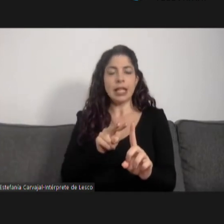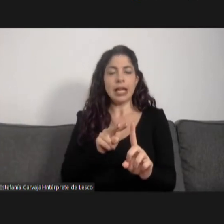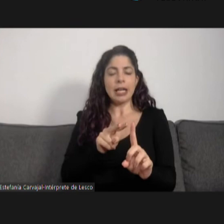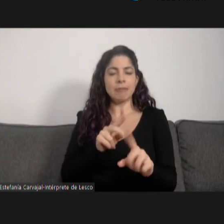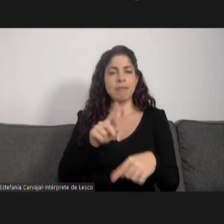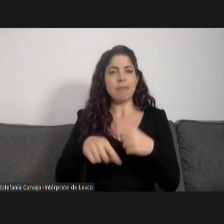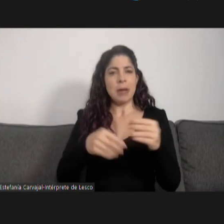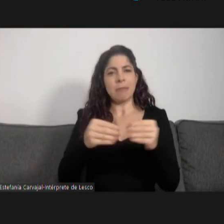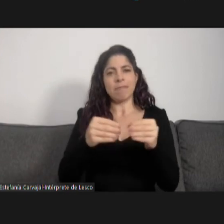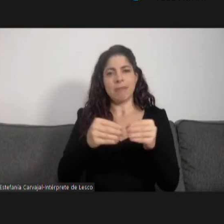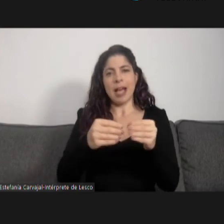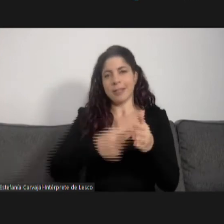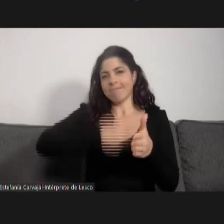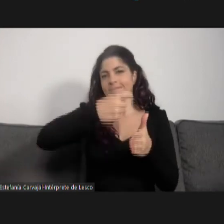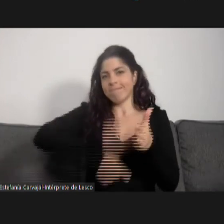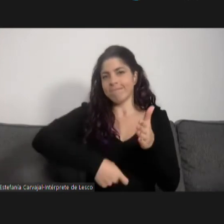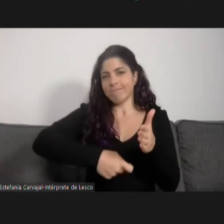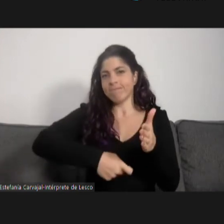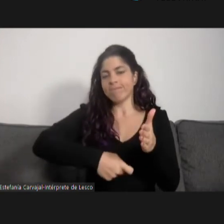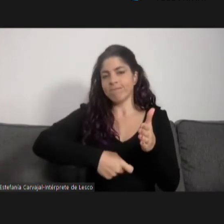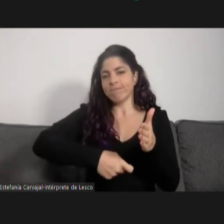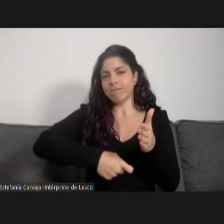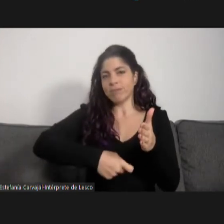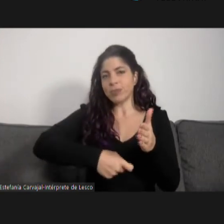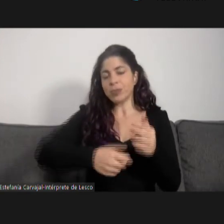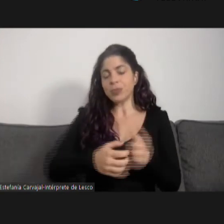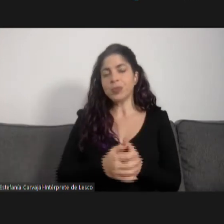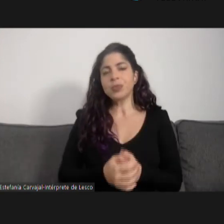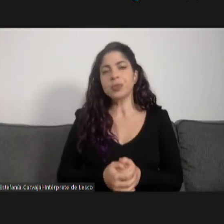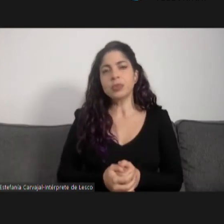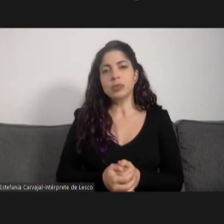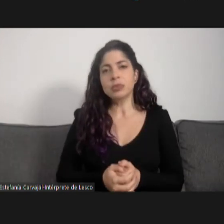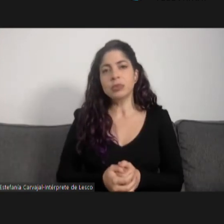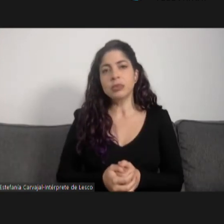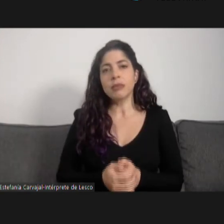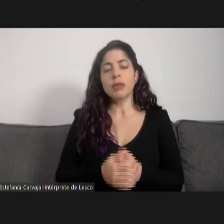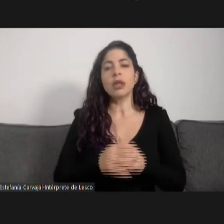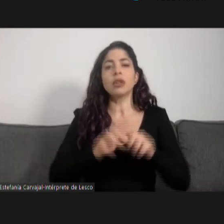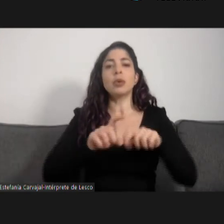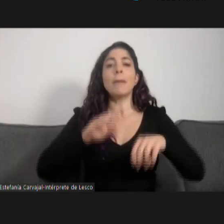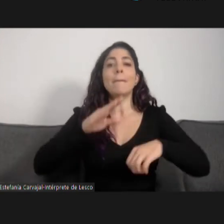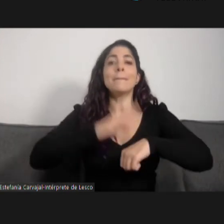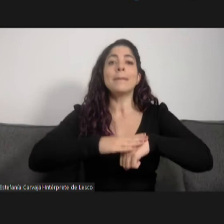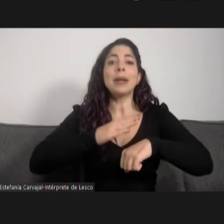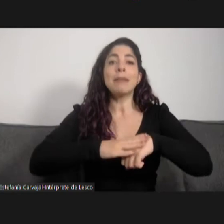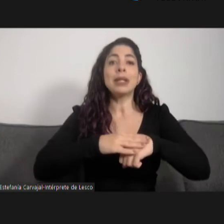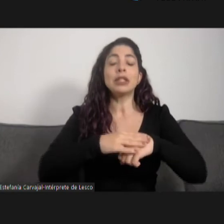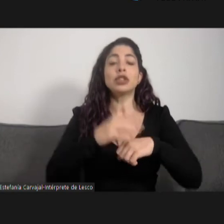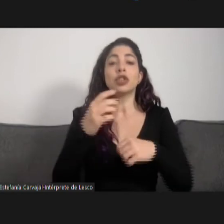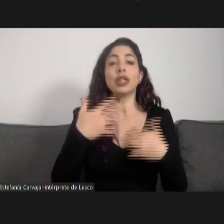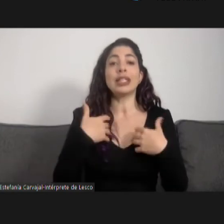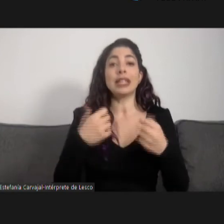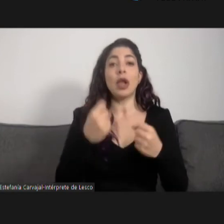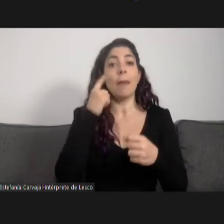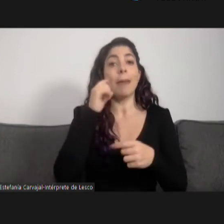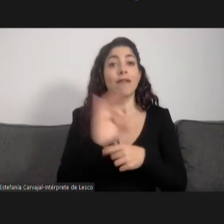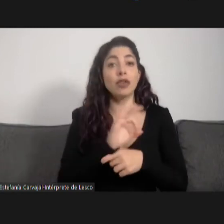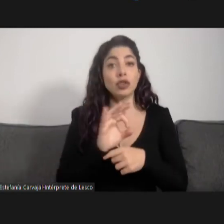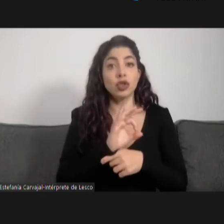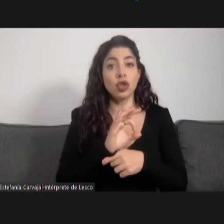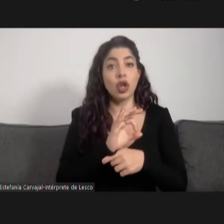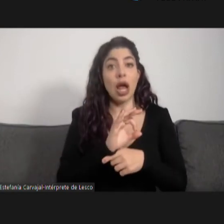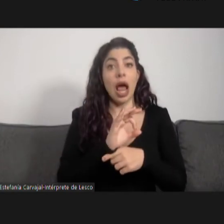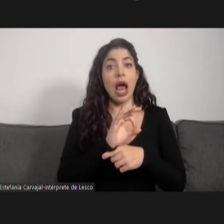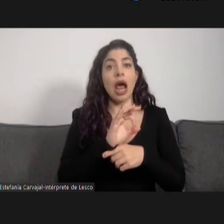recrudecer lo que es la suspensión del permiso sanitario de funcionamiento cuando se